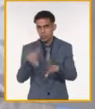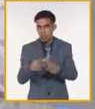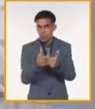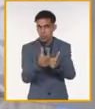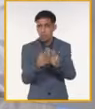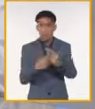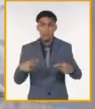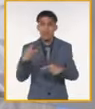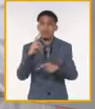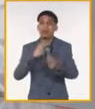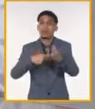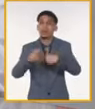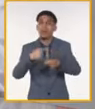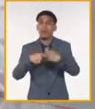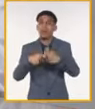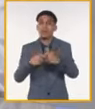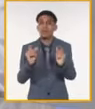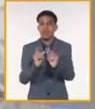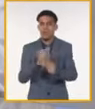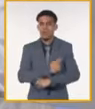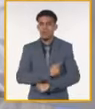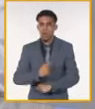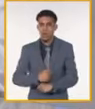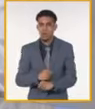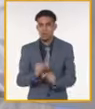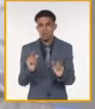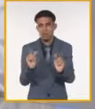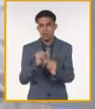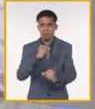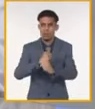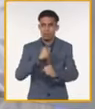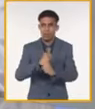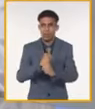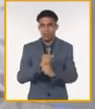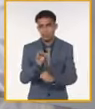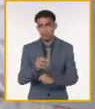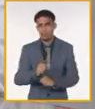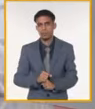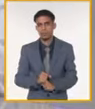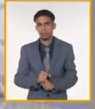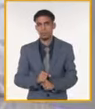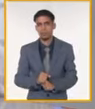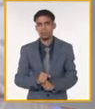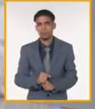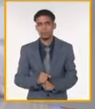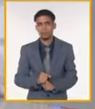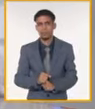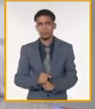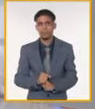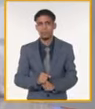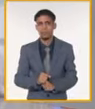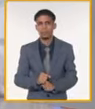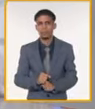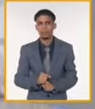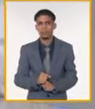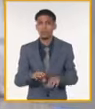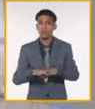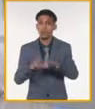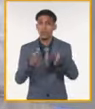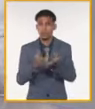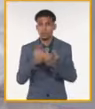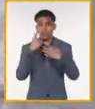comercio lleva menos esfuerzo lleva menos trabajo y es más redituable Entonces te encuentras que por